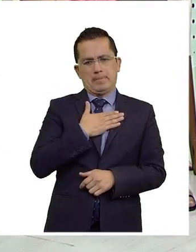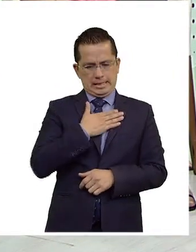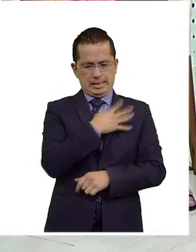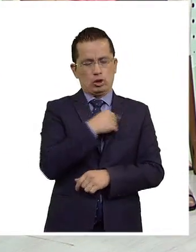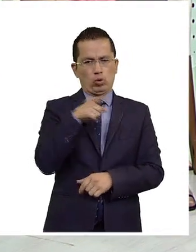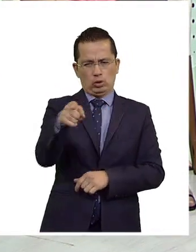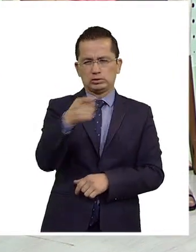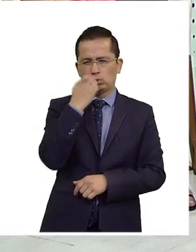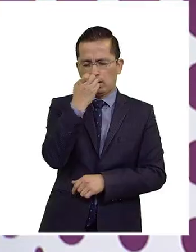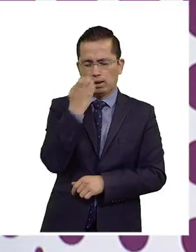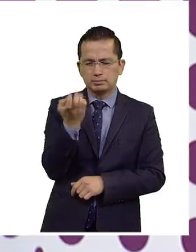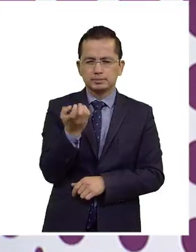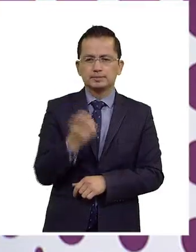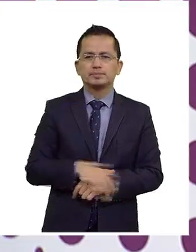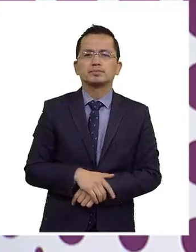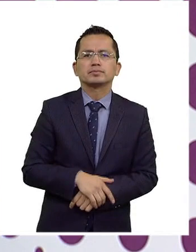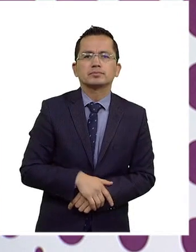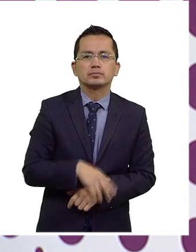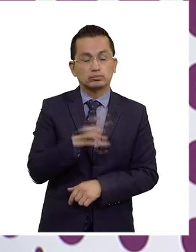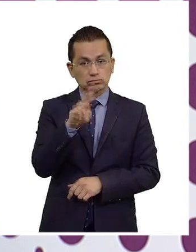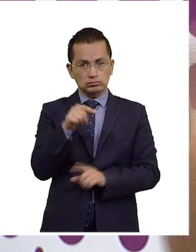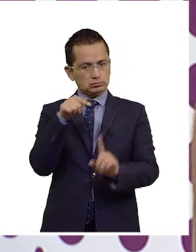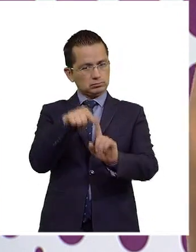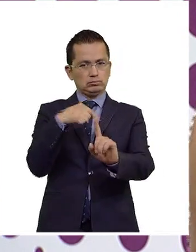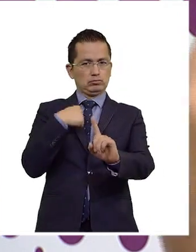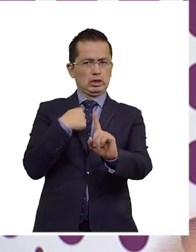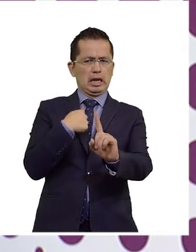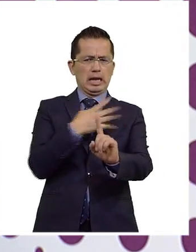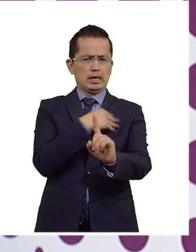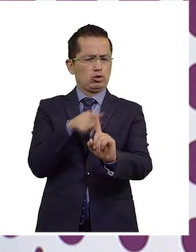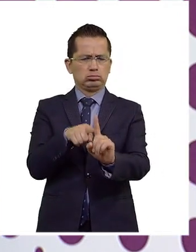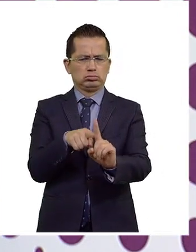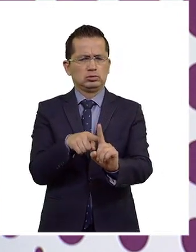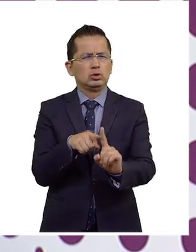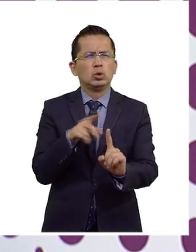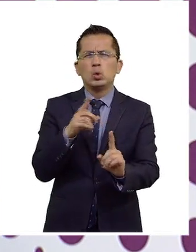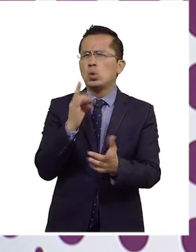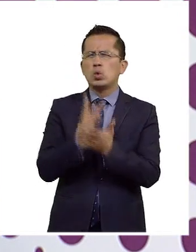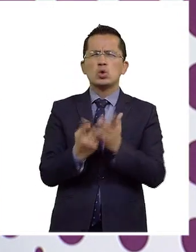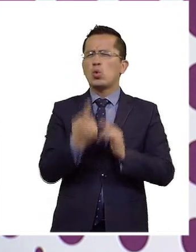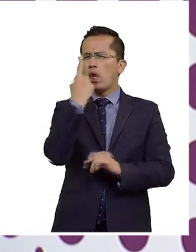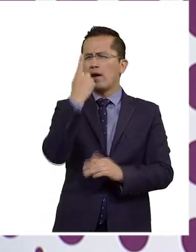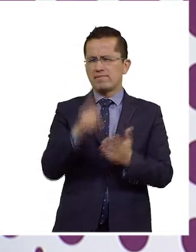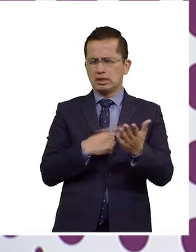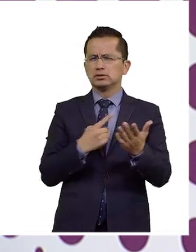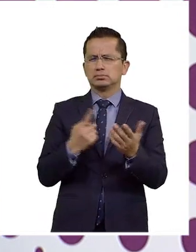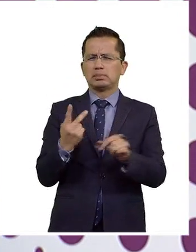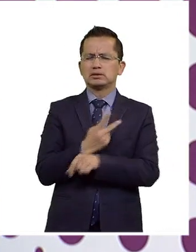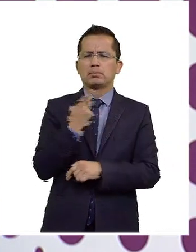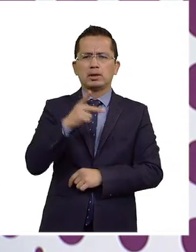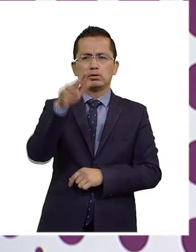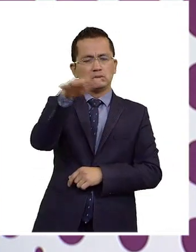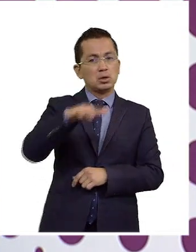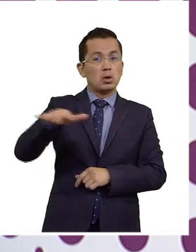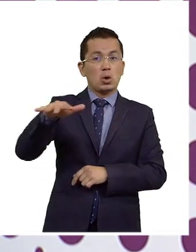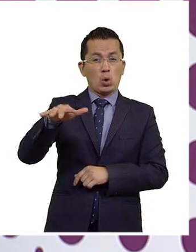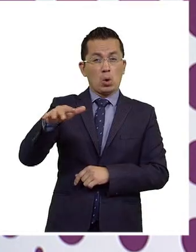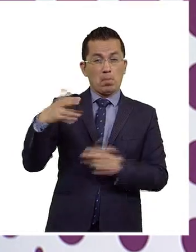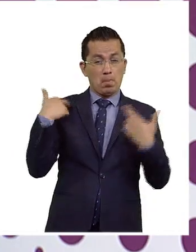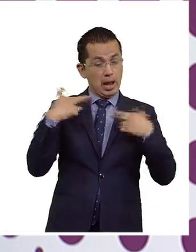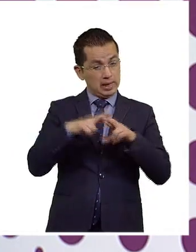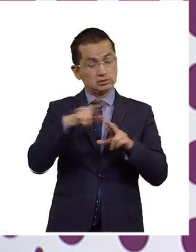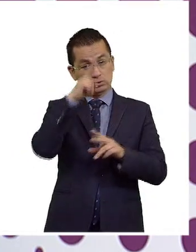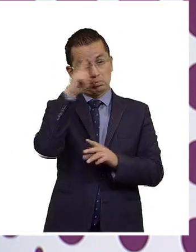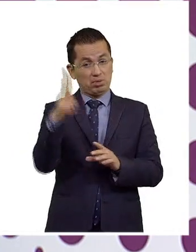hacen, él no le ha tocado padecer a los compañeros más que una ocasión, pero de los maestros sí.